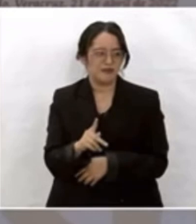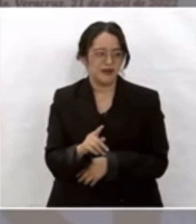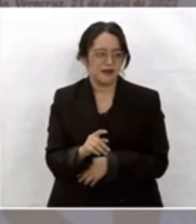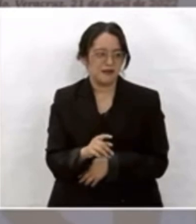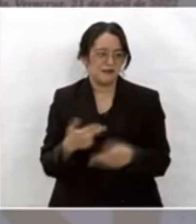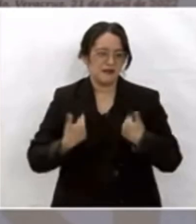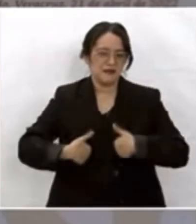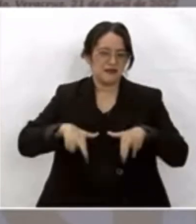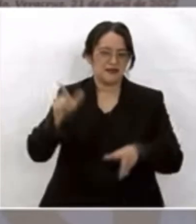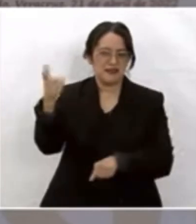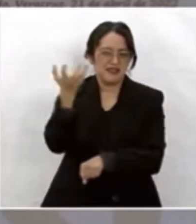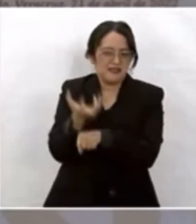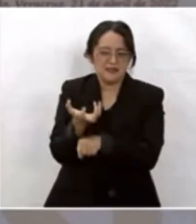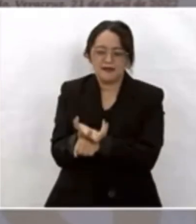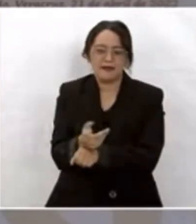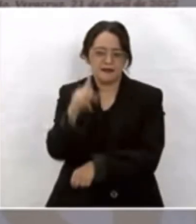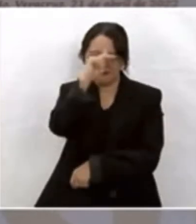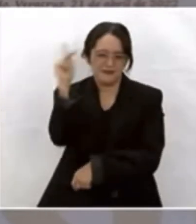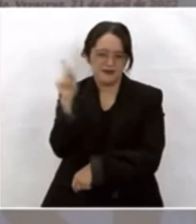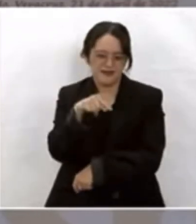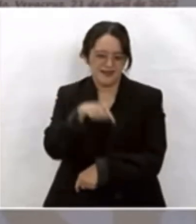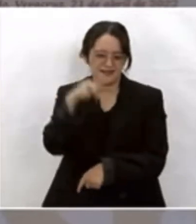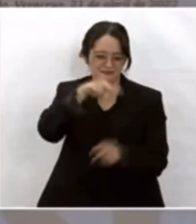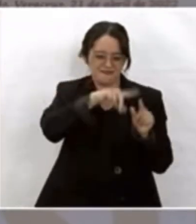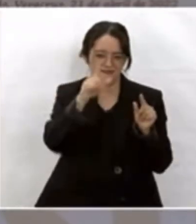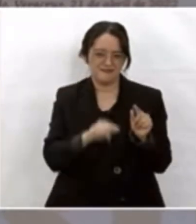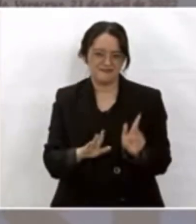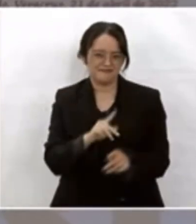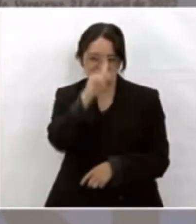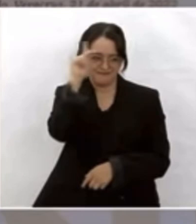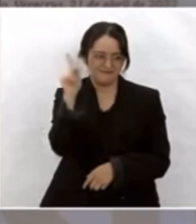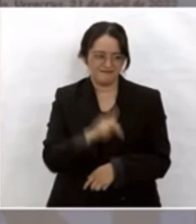que ha tenido Estados Unidos en nuestro país.